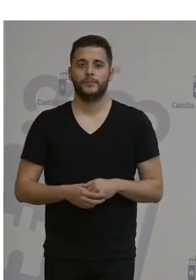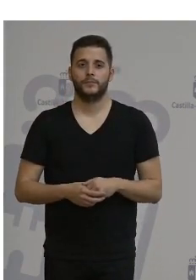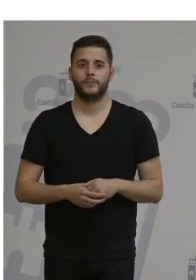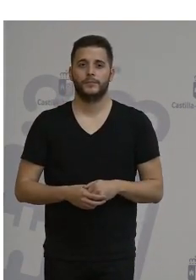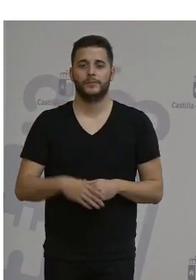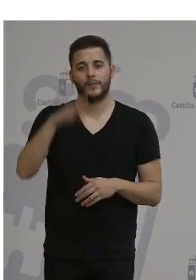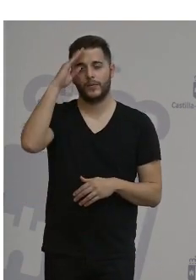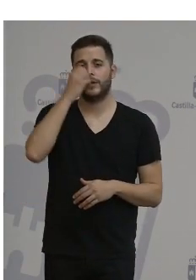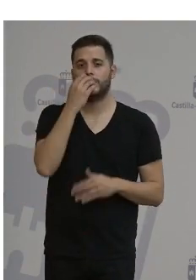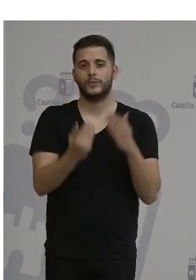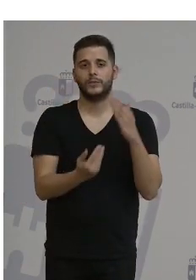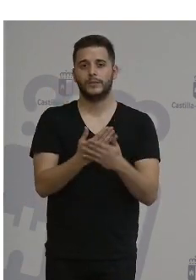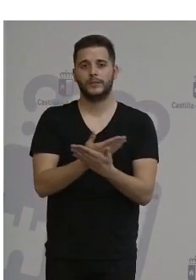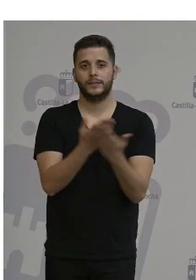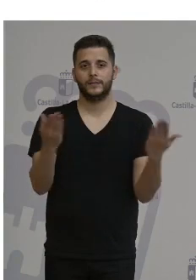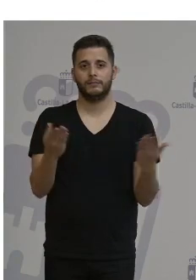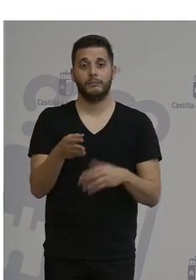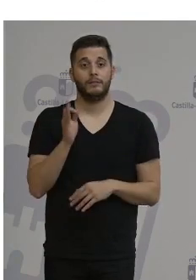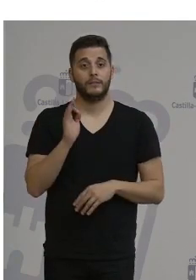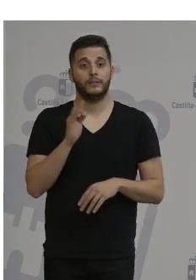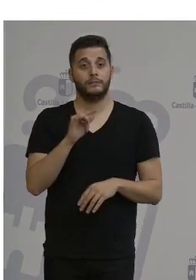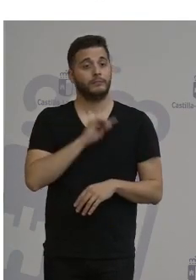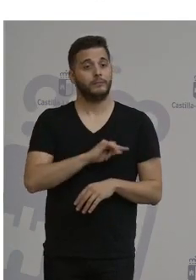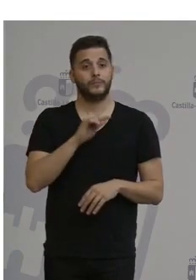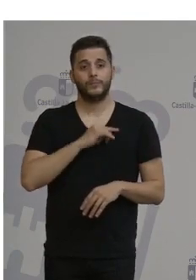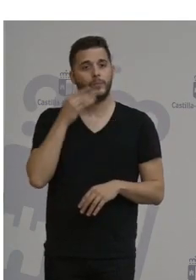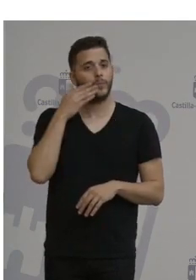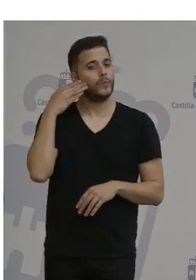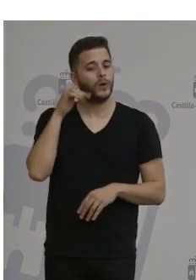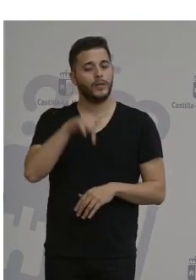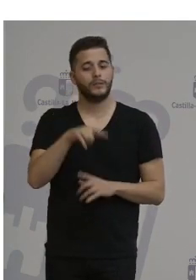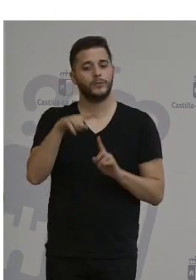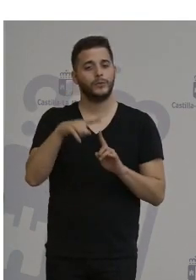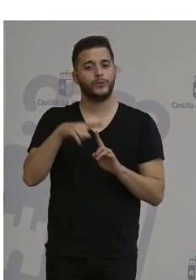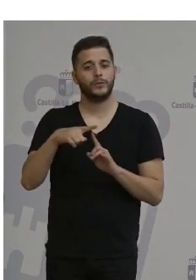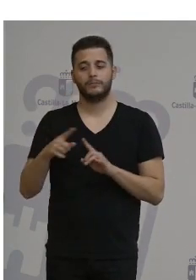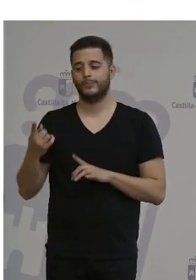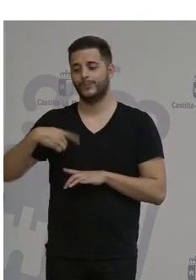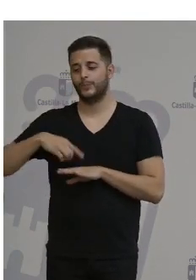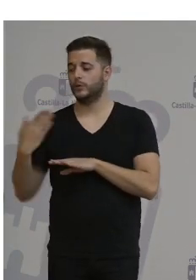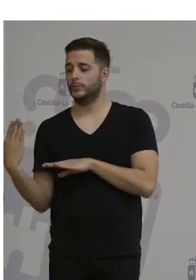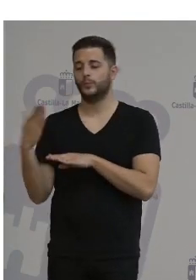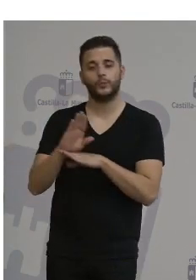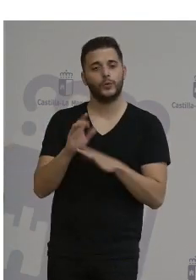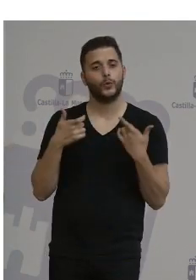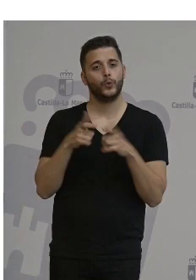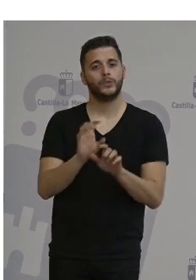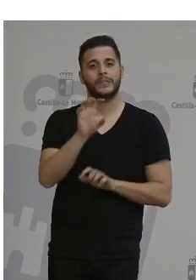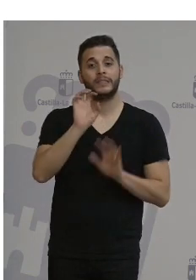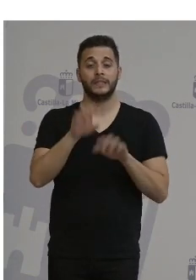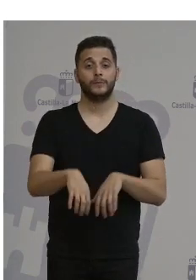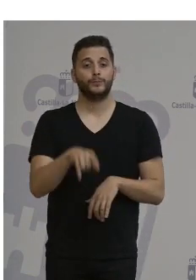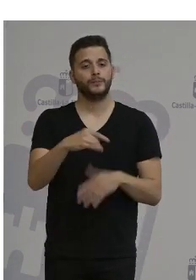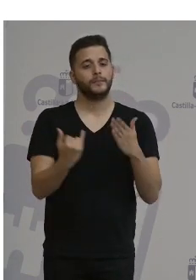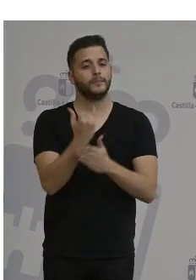Muy buenos días a todos. Es un verdadero honor estar hoy aquí en Toledo, en representación de la Junta de Castilla y León, y en una jornada tan